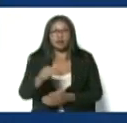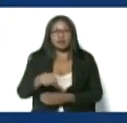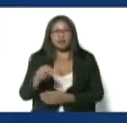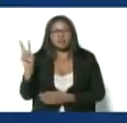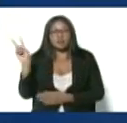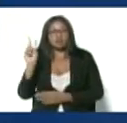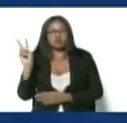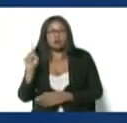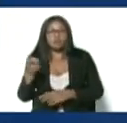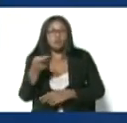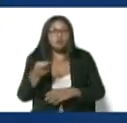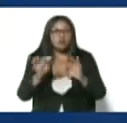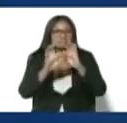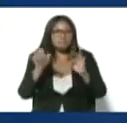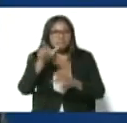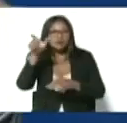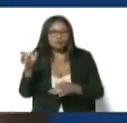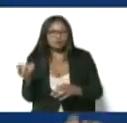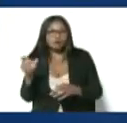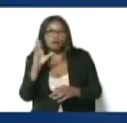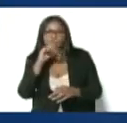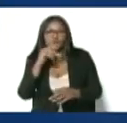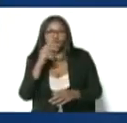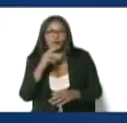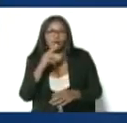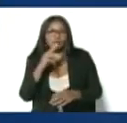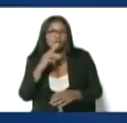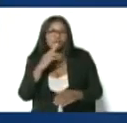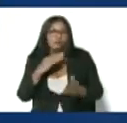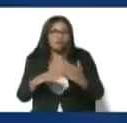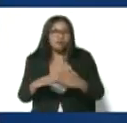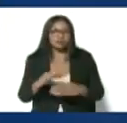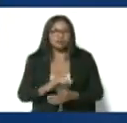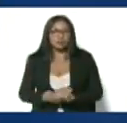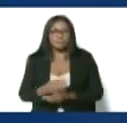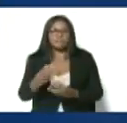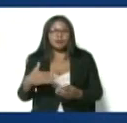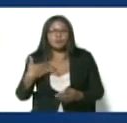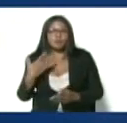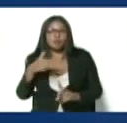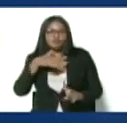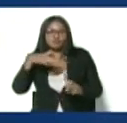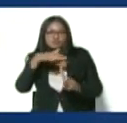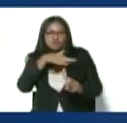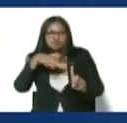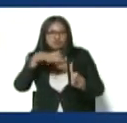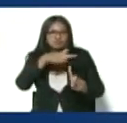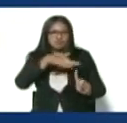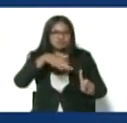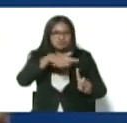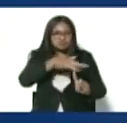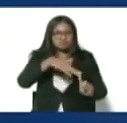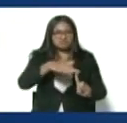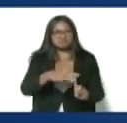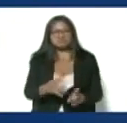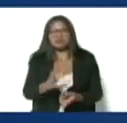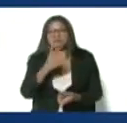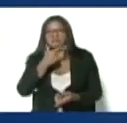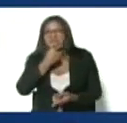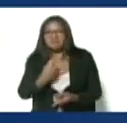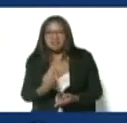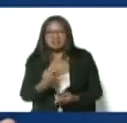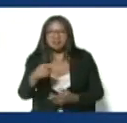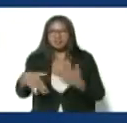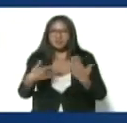buscar delincuentes para poder manipularlos entendiendo ellos se hace necesario que actividades como